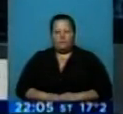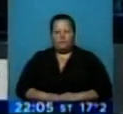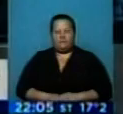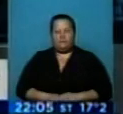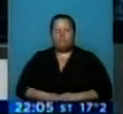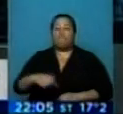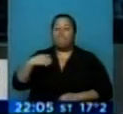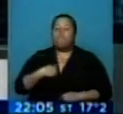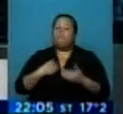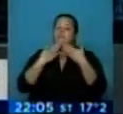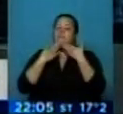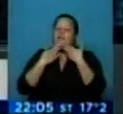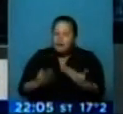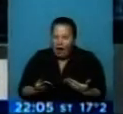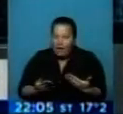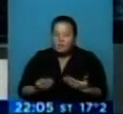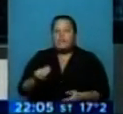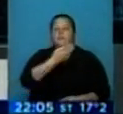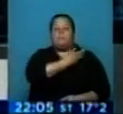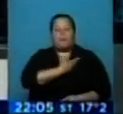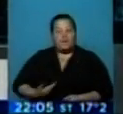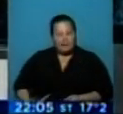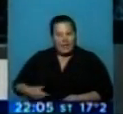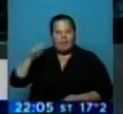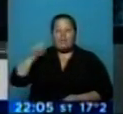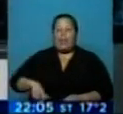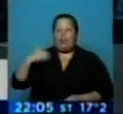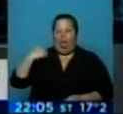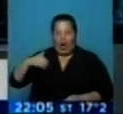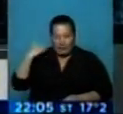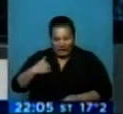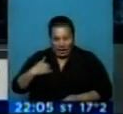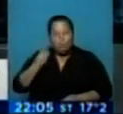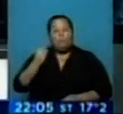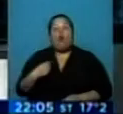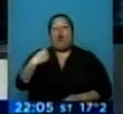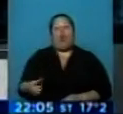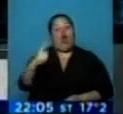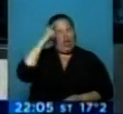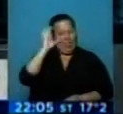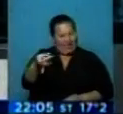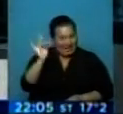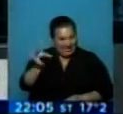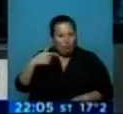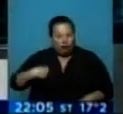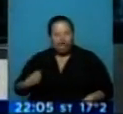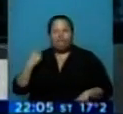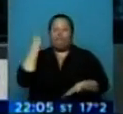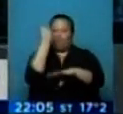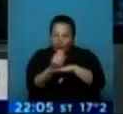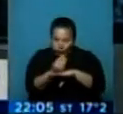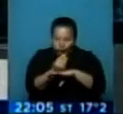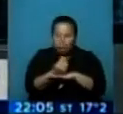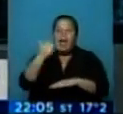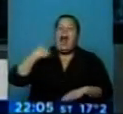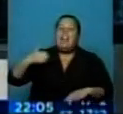Y mi agradecimiento a la Presidenta de la Nación, porque el 10 de diciembre asumiremos en